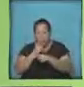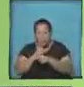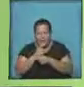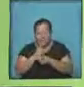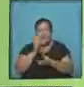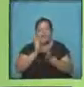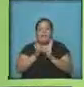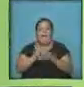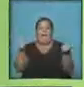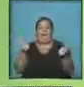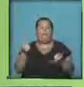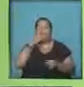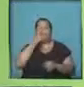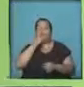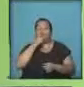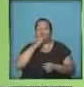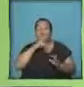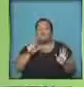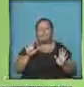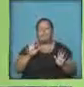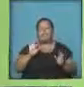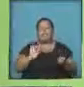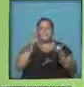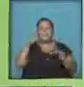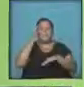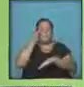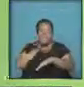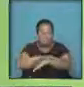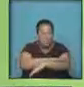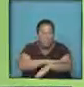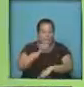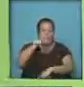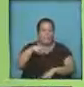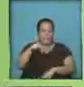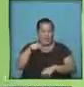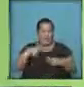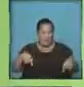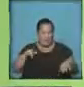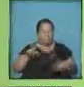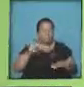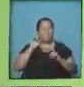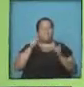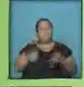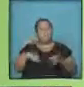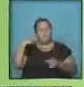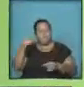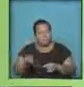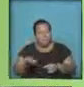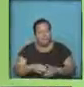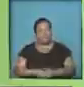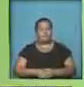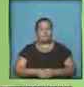primeros auxilios frente a la posible quemadura de piel que pueda ocasionar este tipo de cosas, y después, básicamente,